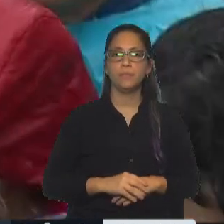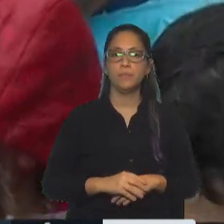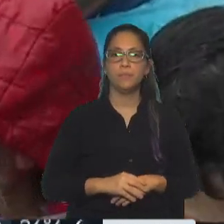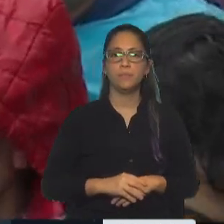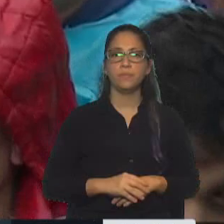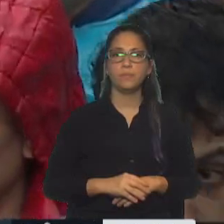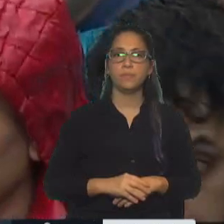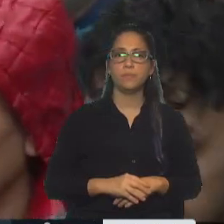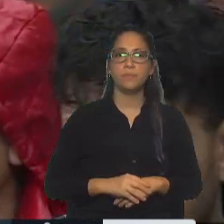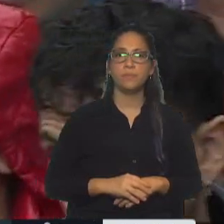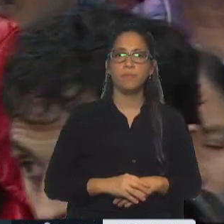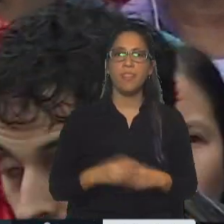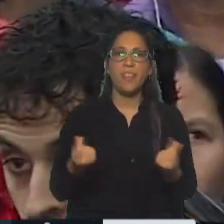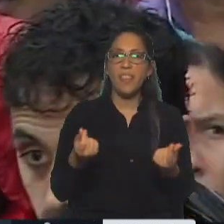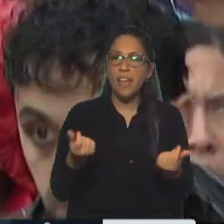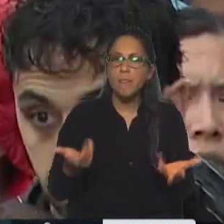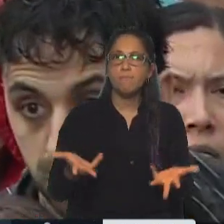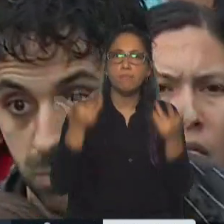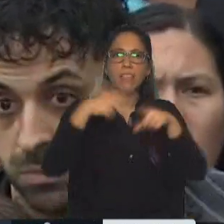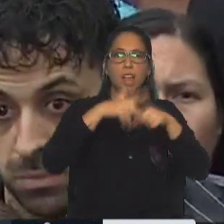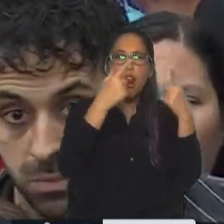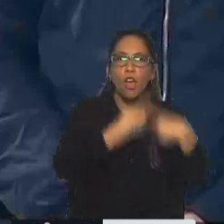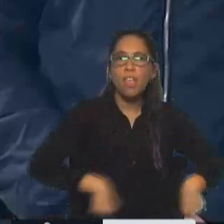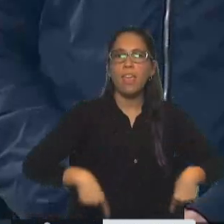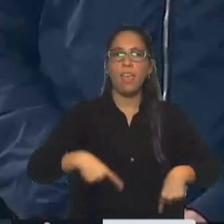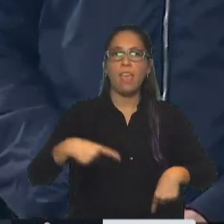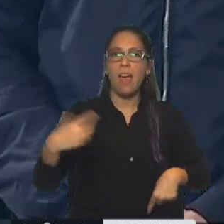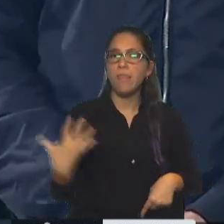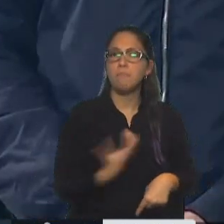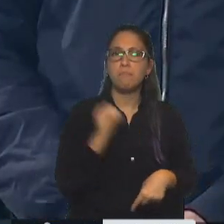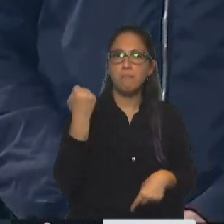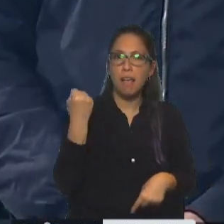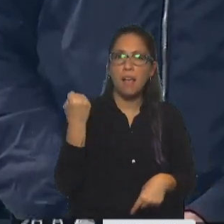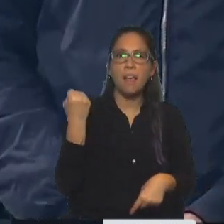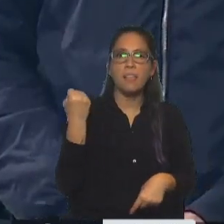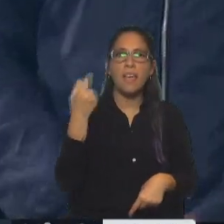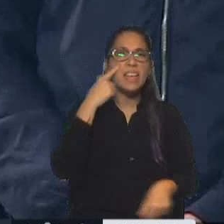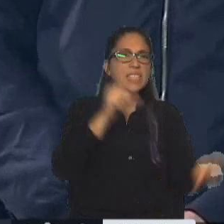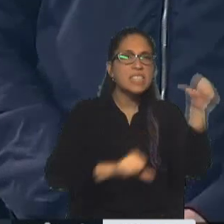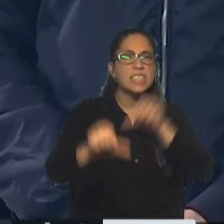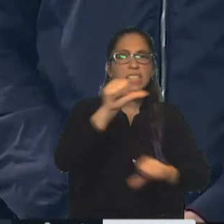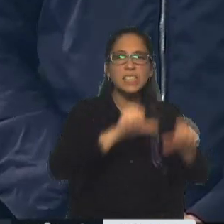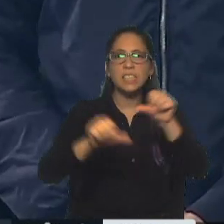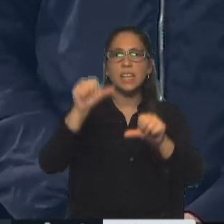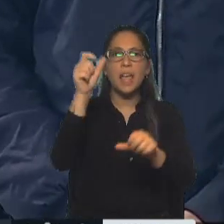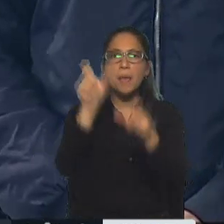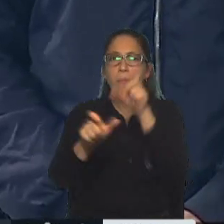de valor agregado, de tecnología, de repatriación de científicos e investigadores.